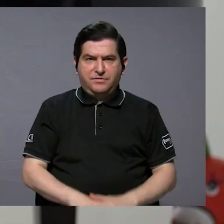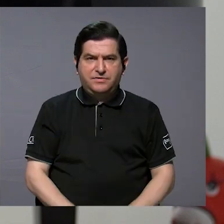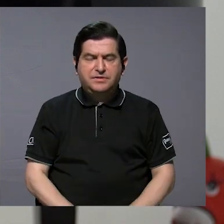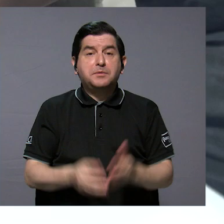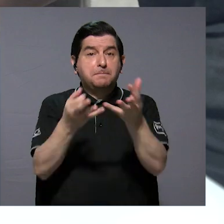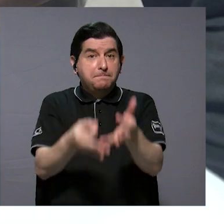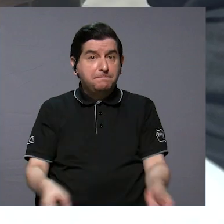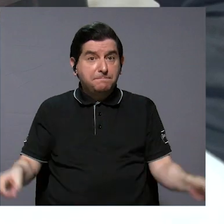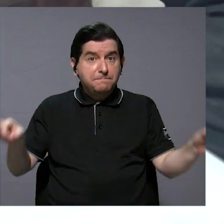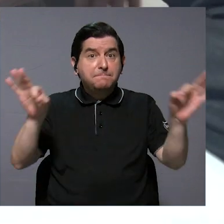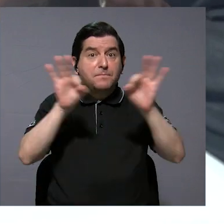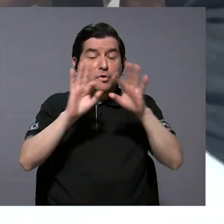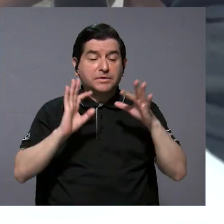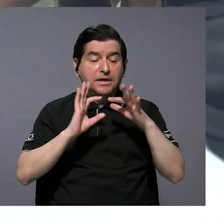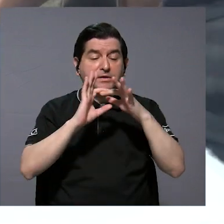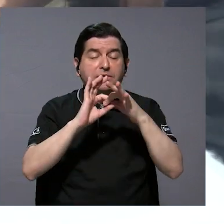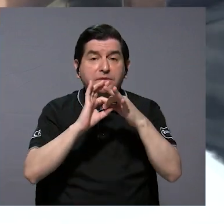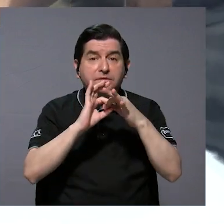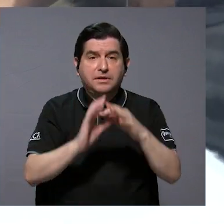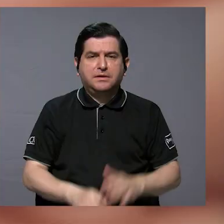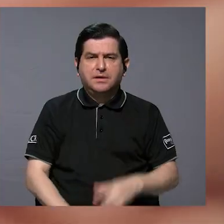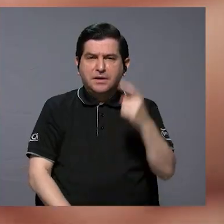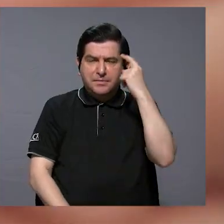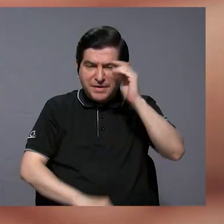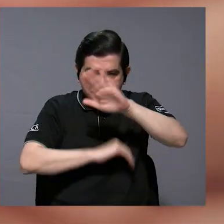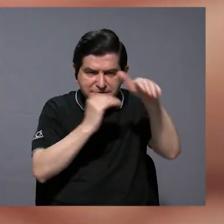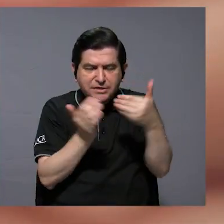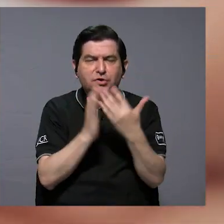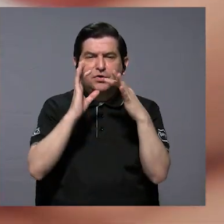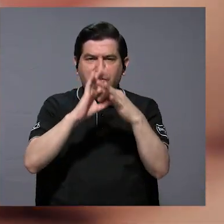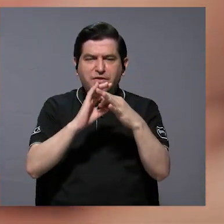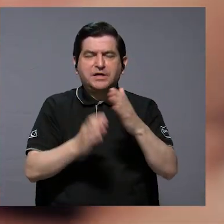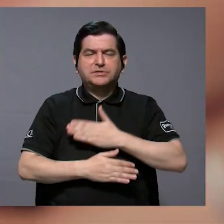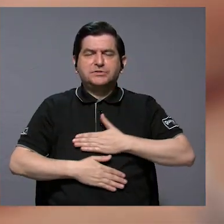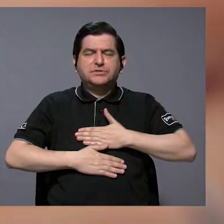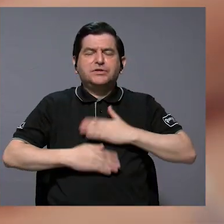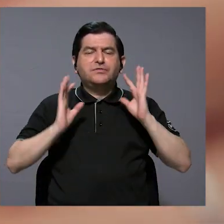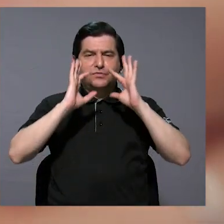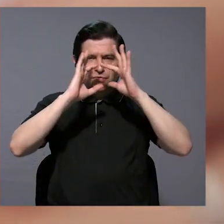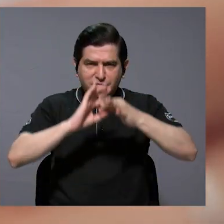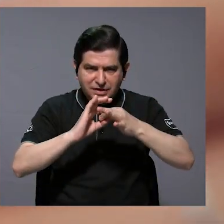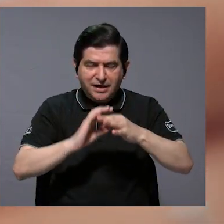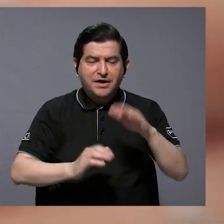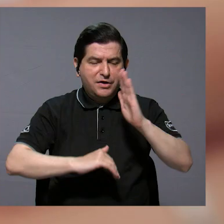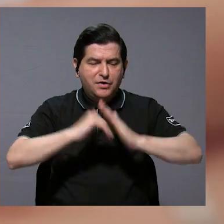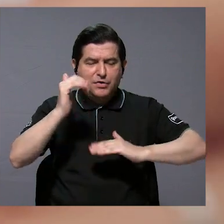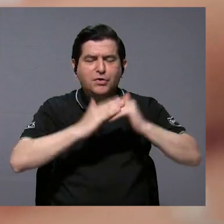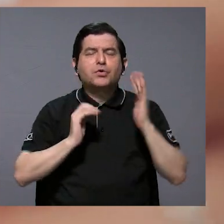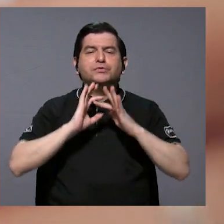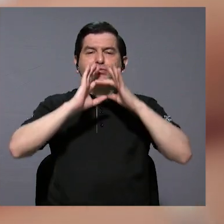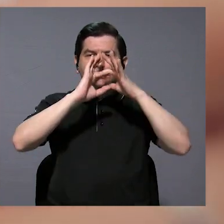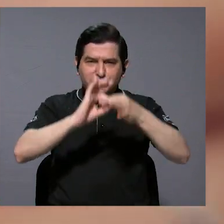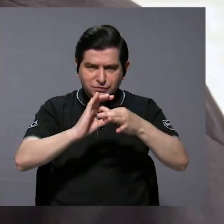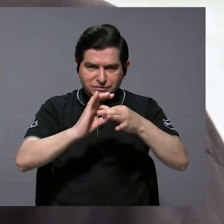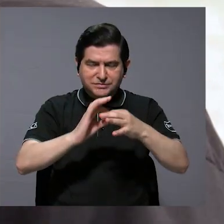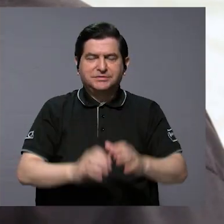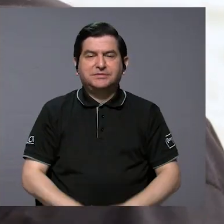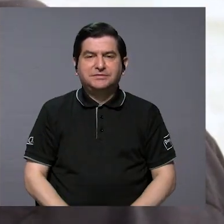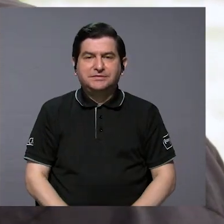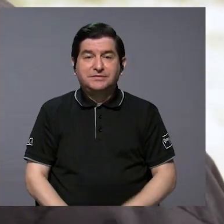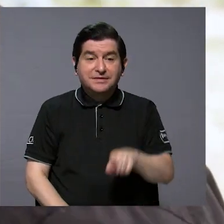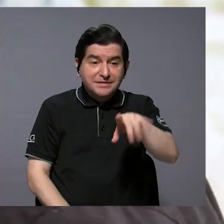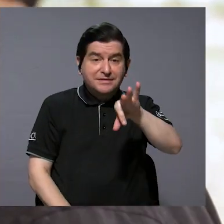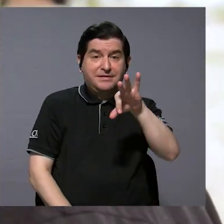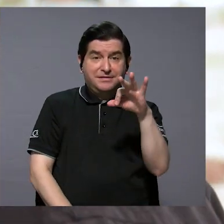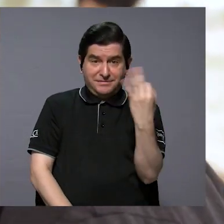recordar ¿por qué es que es tan importante que nos juntemos, que pensemos juntas, que disfrutemos juntas, que construyamos